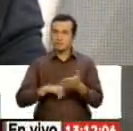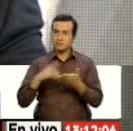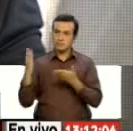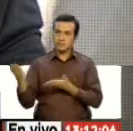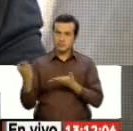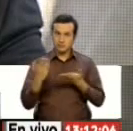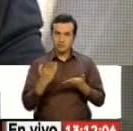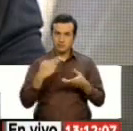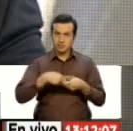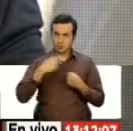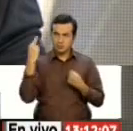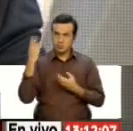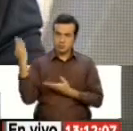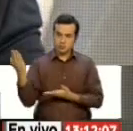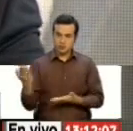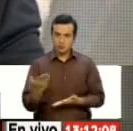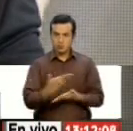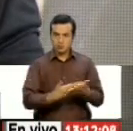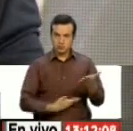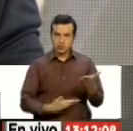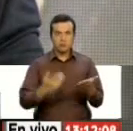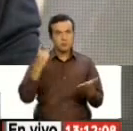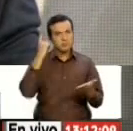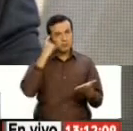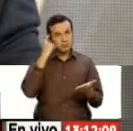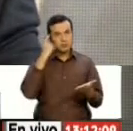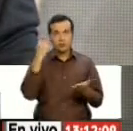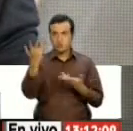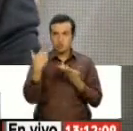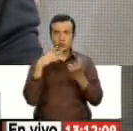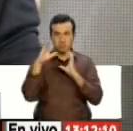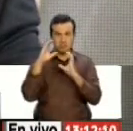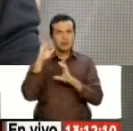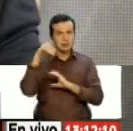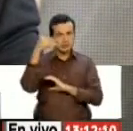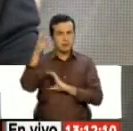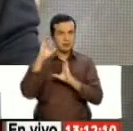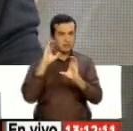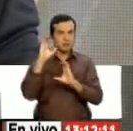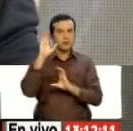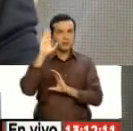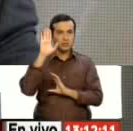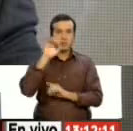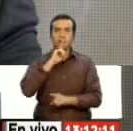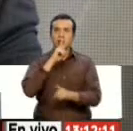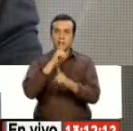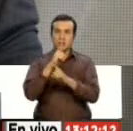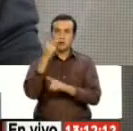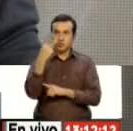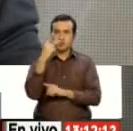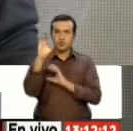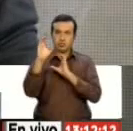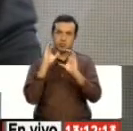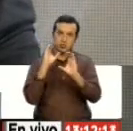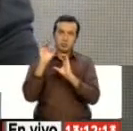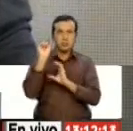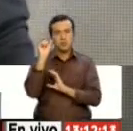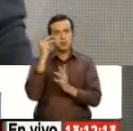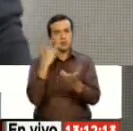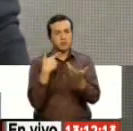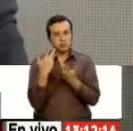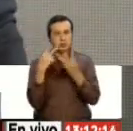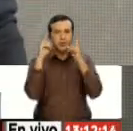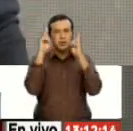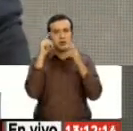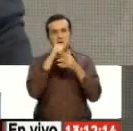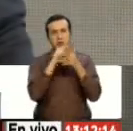la renuncia, voy a considerarla y contigo mismo. Vamos a conversar un poco acerca del